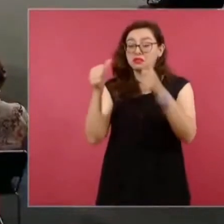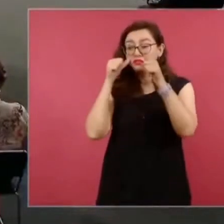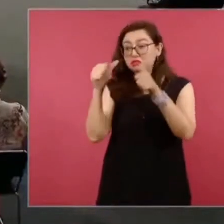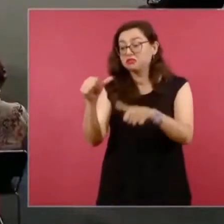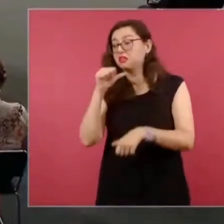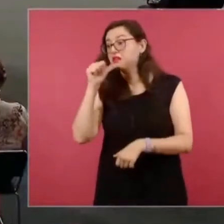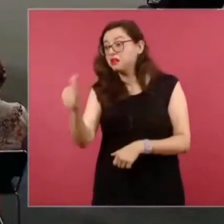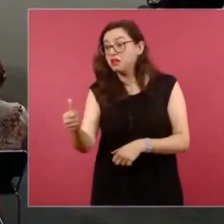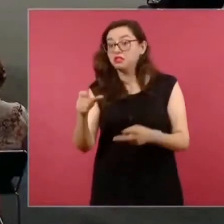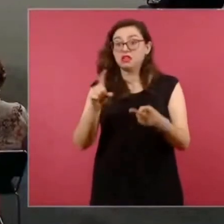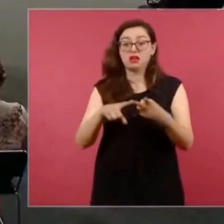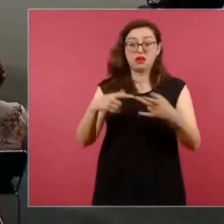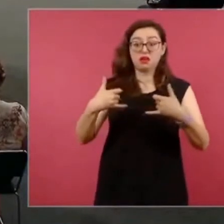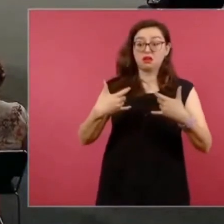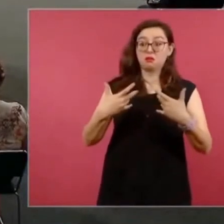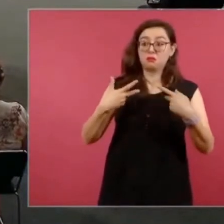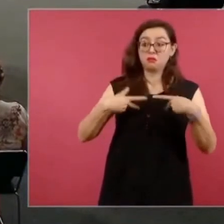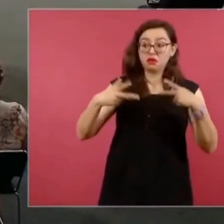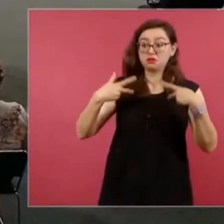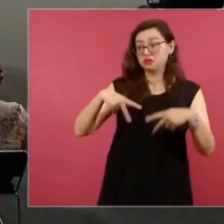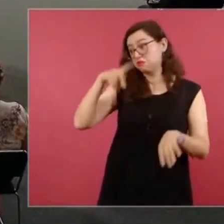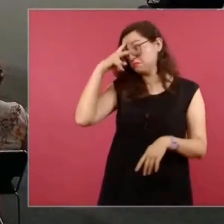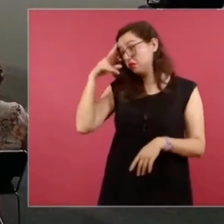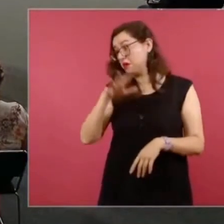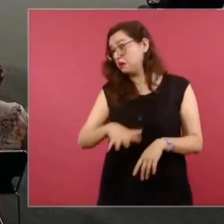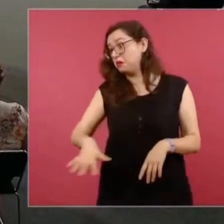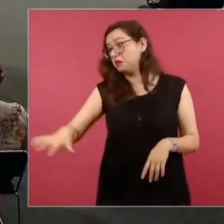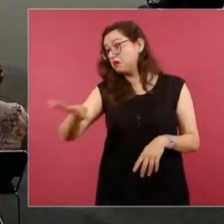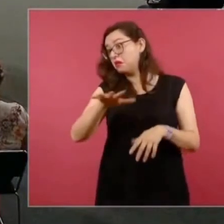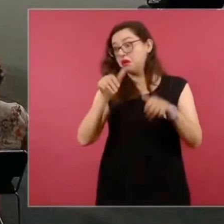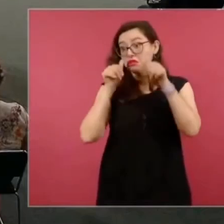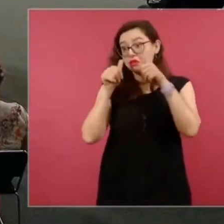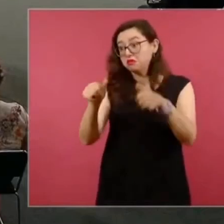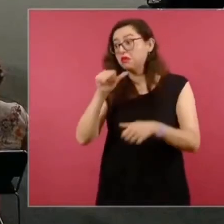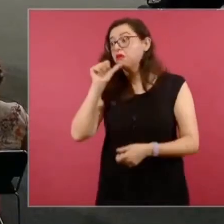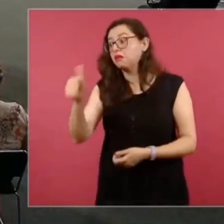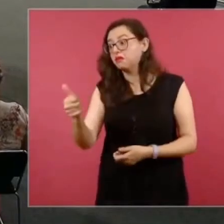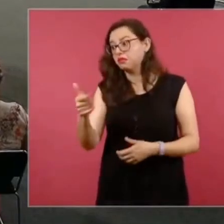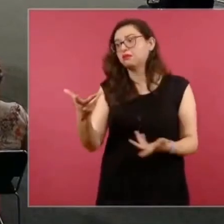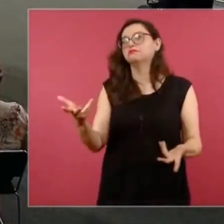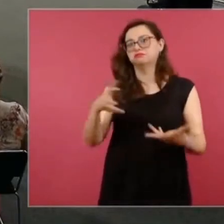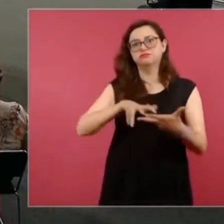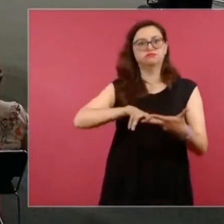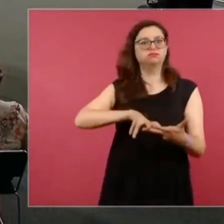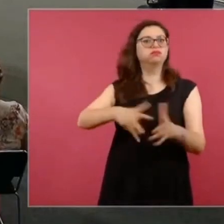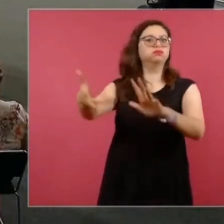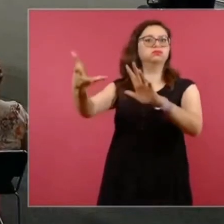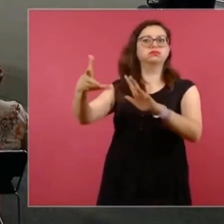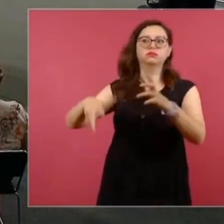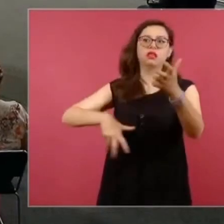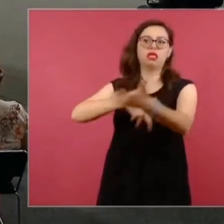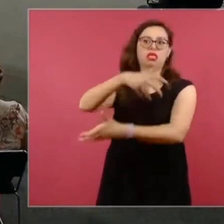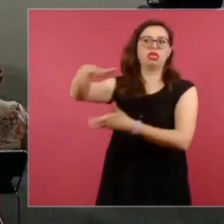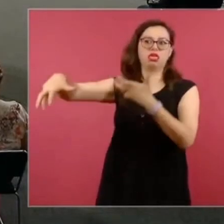y unos cuantos se dedicaban a robar, a saquear a México, pues entonces así